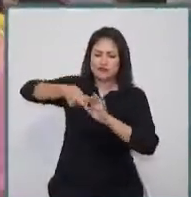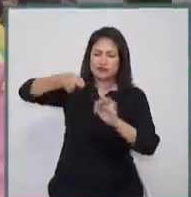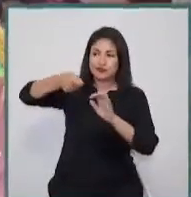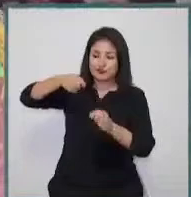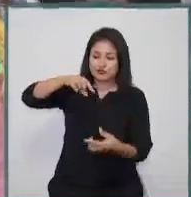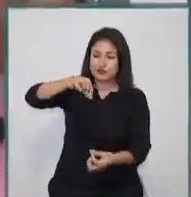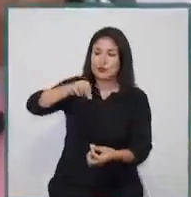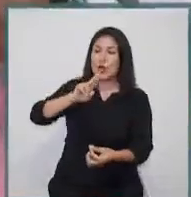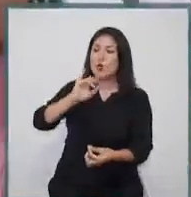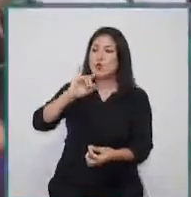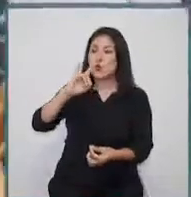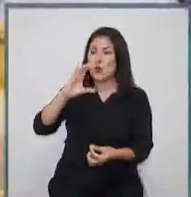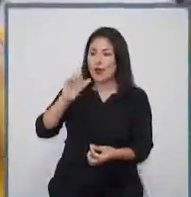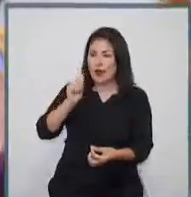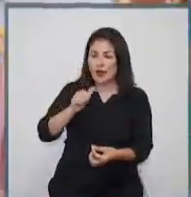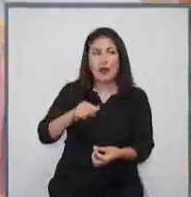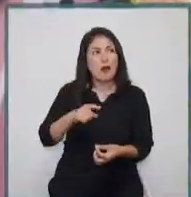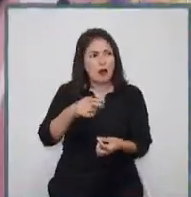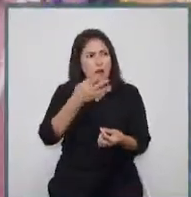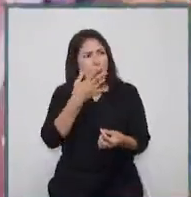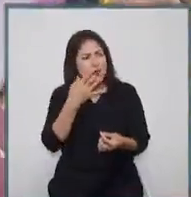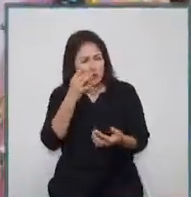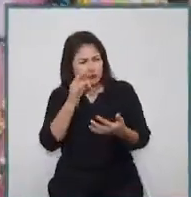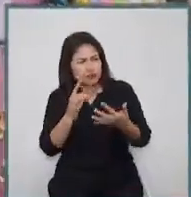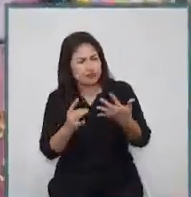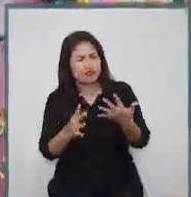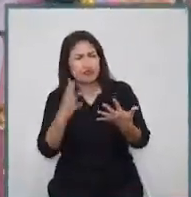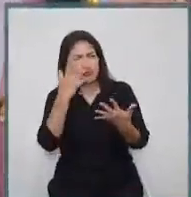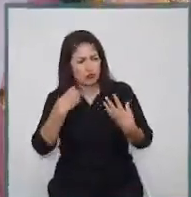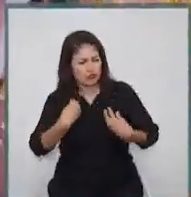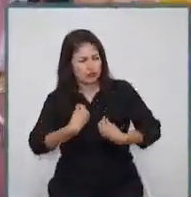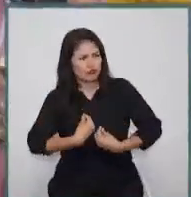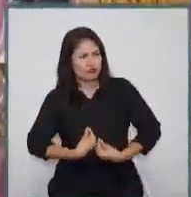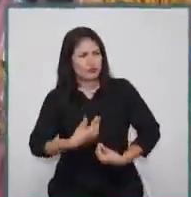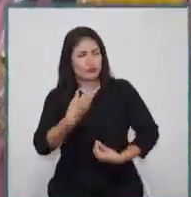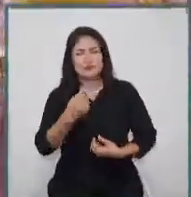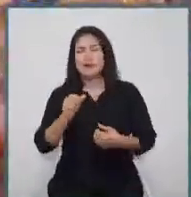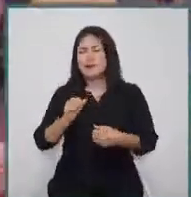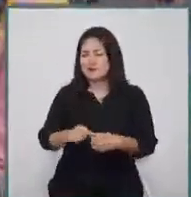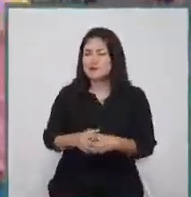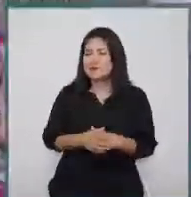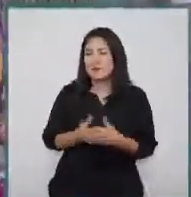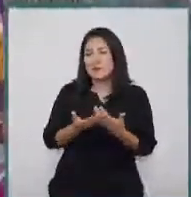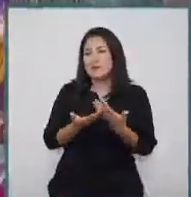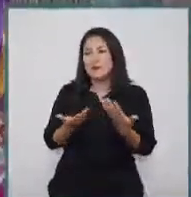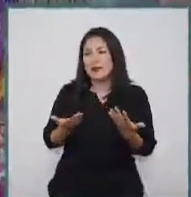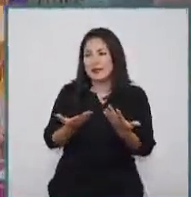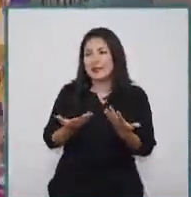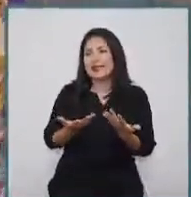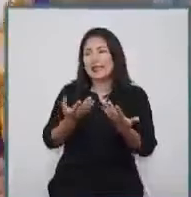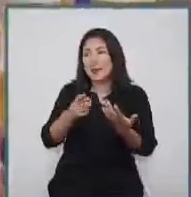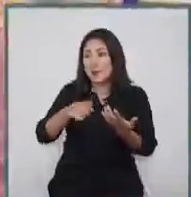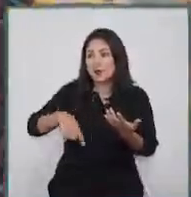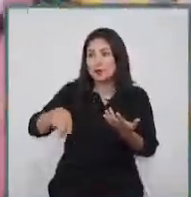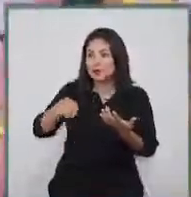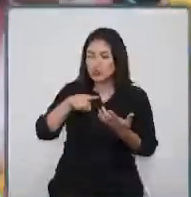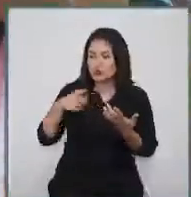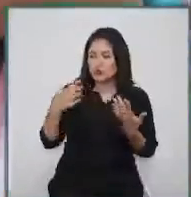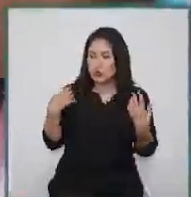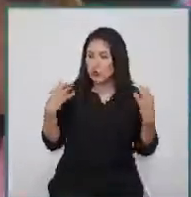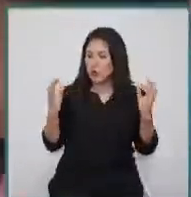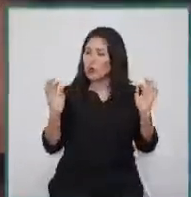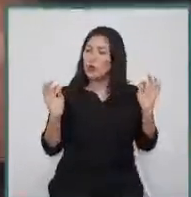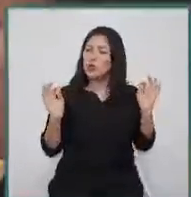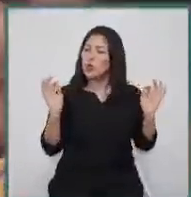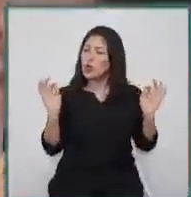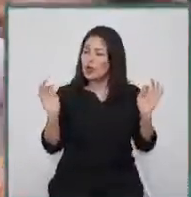las hilanderas. Esta es la famosa rueca. Me encanta la combinación de colores que han utilizado para este traje. Y así todo, ¿para qué? Para que